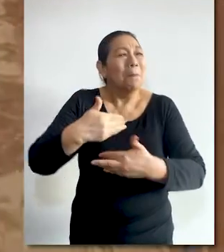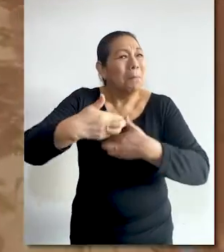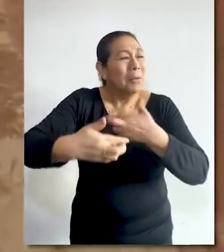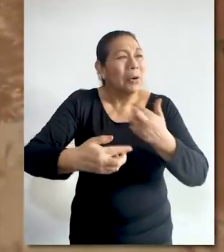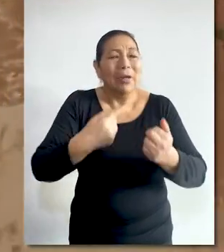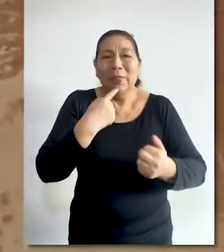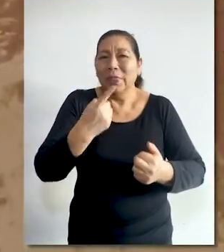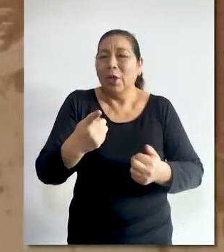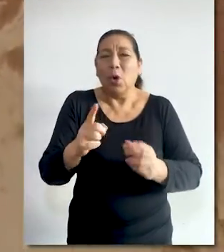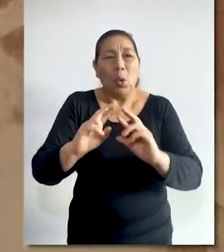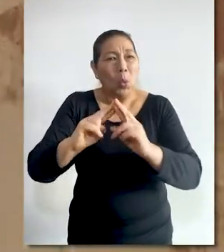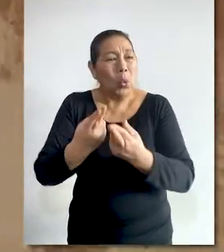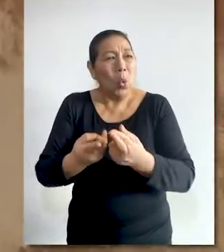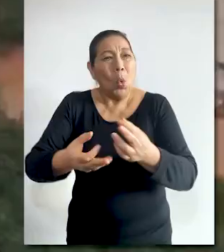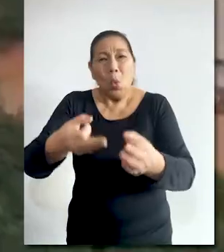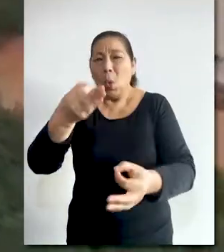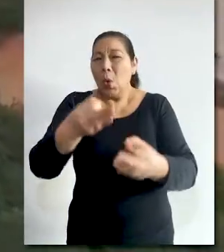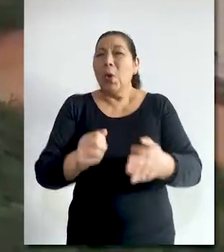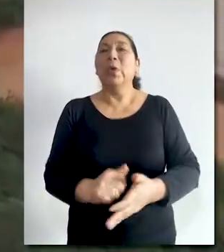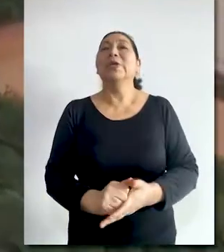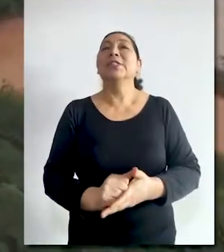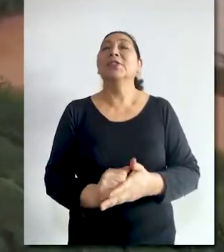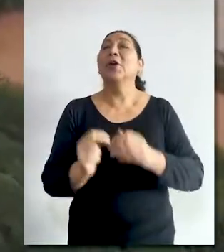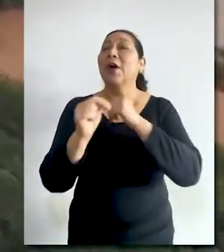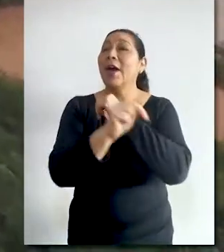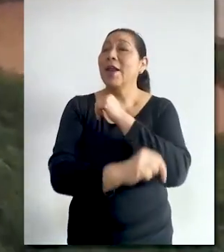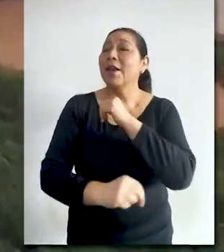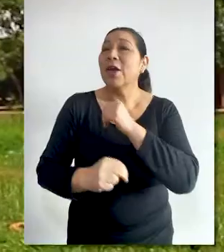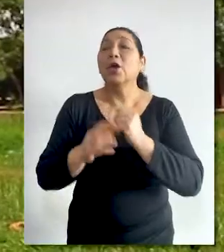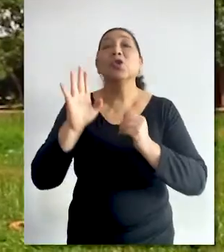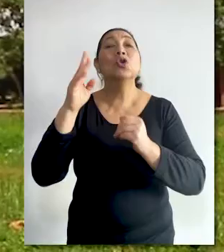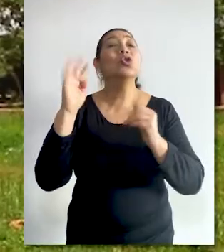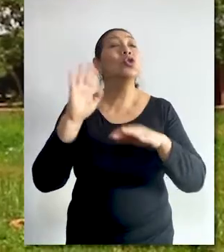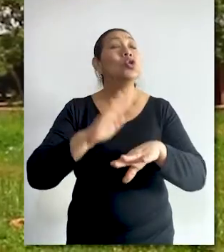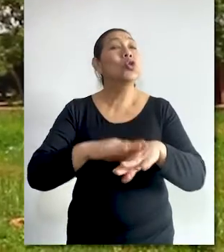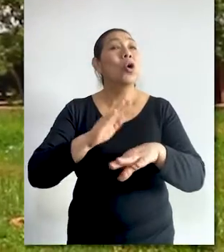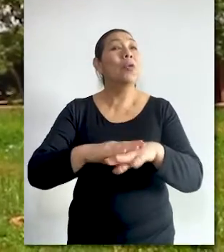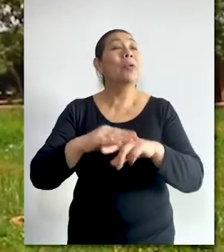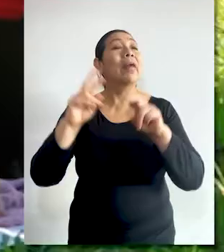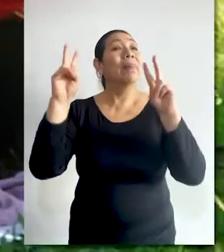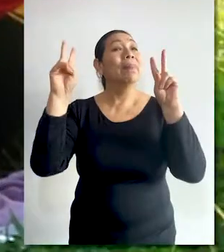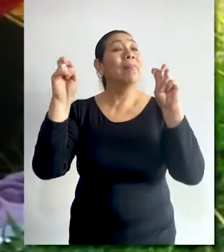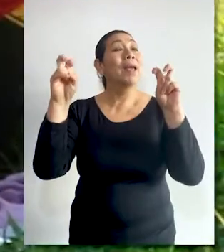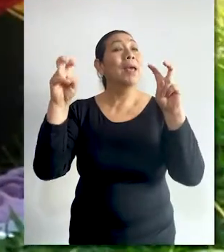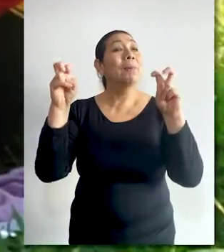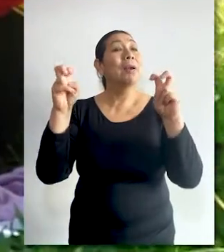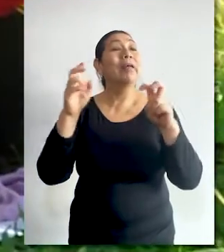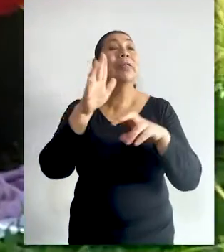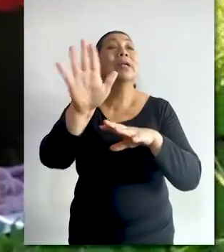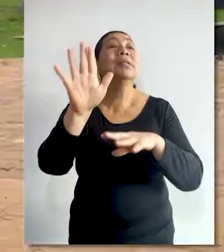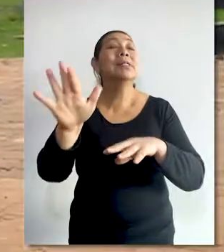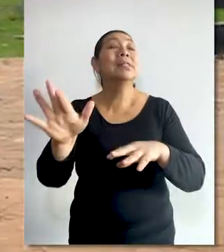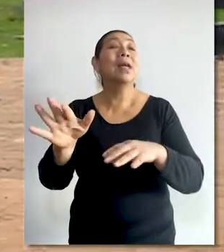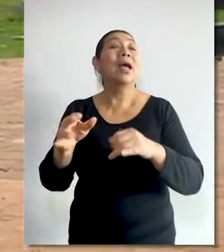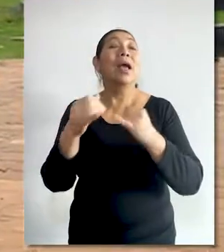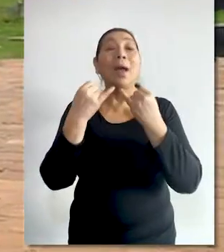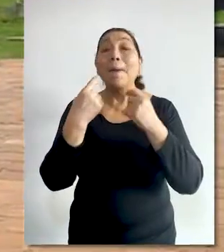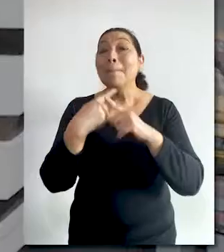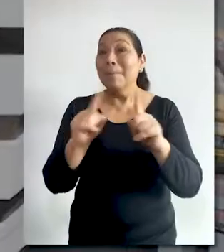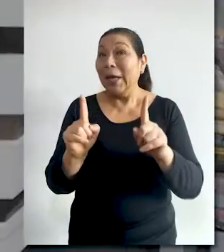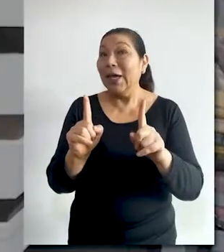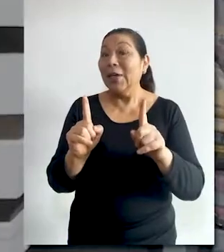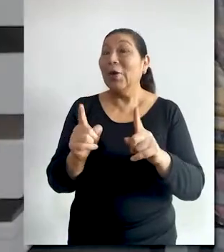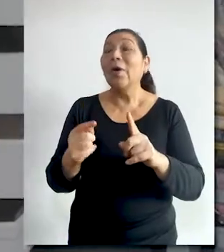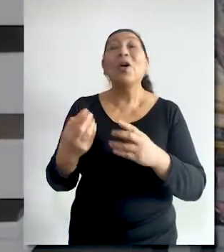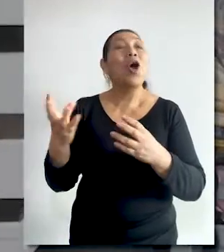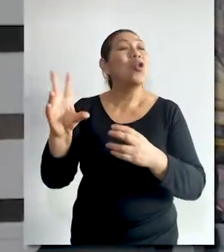siendo el primer pronunciamiento de un órgano jurisdiccional nacional sobre el tema de la autodeterminación indígena.